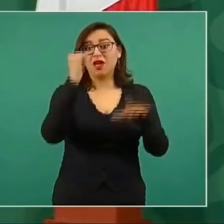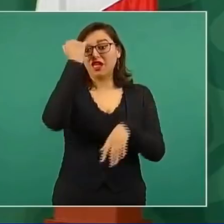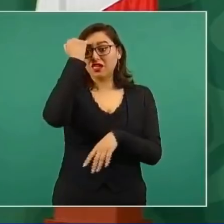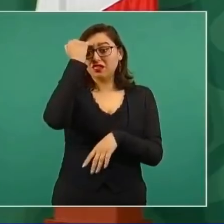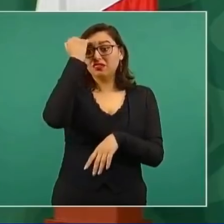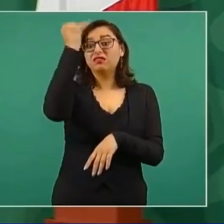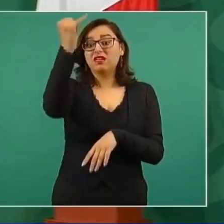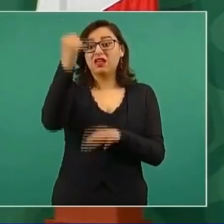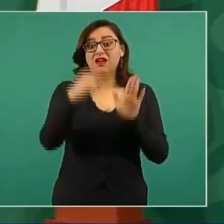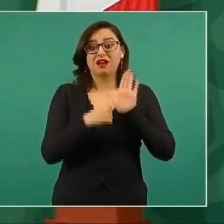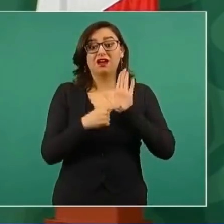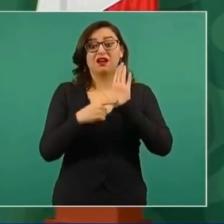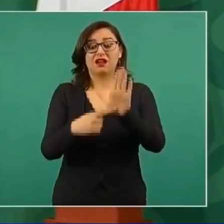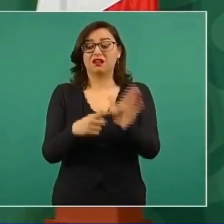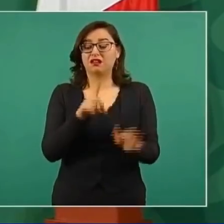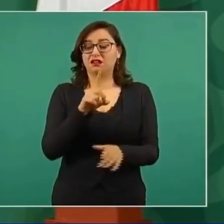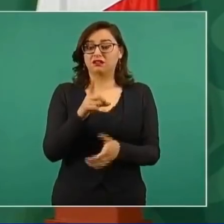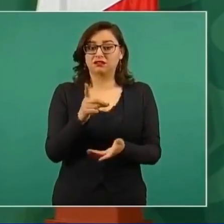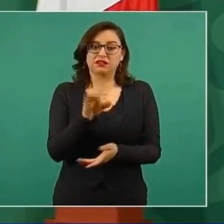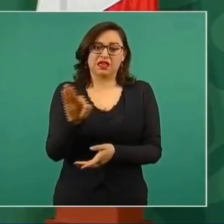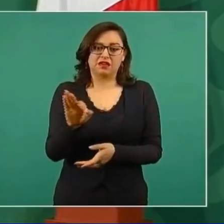el territorio del Distrito Federal